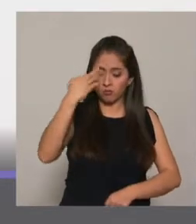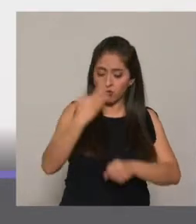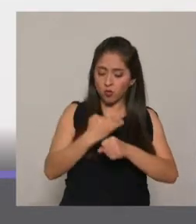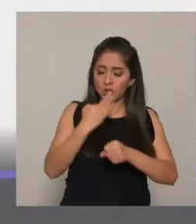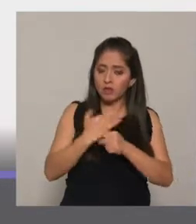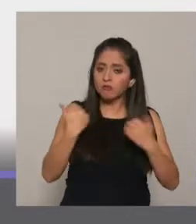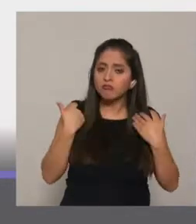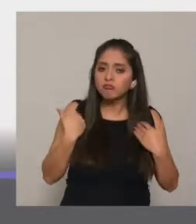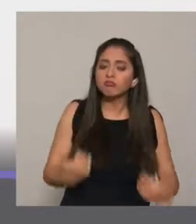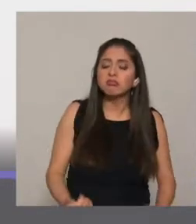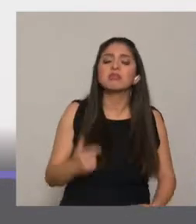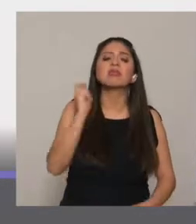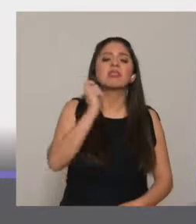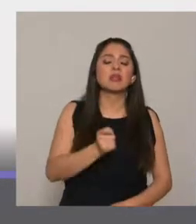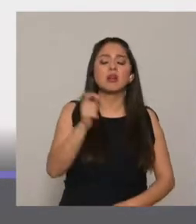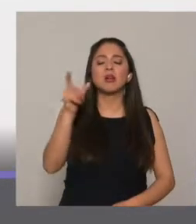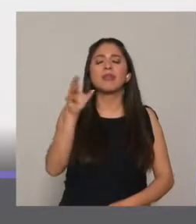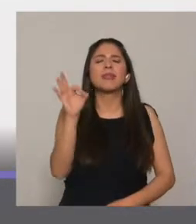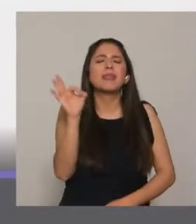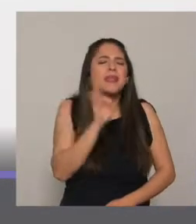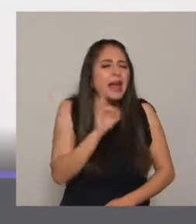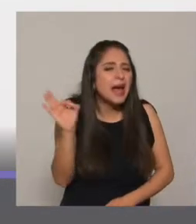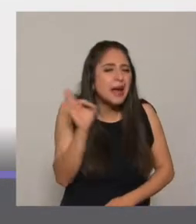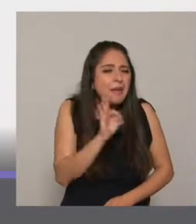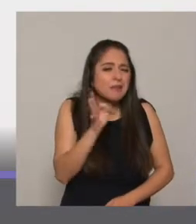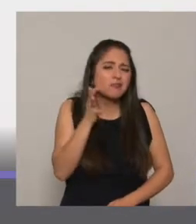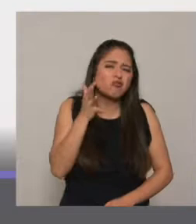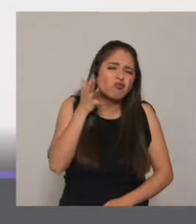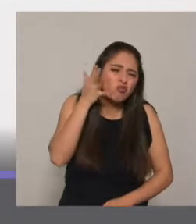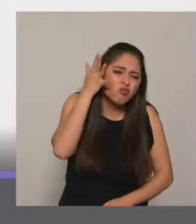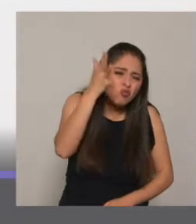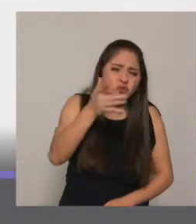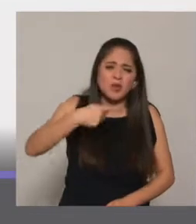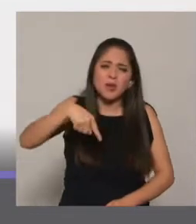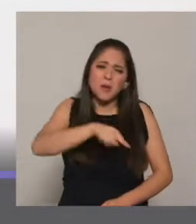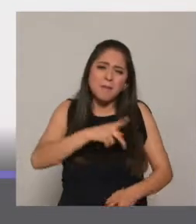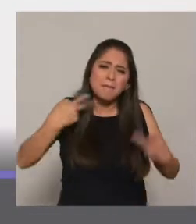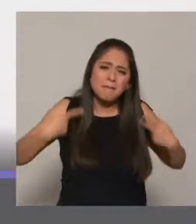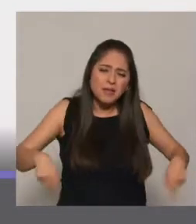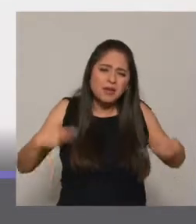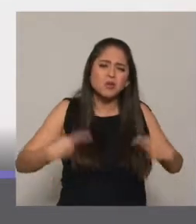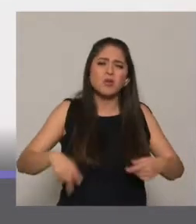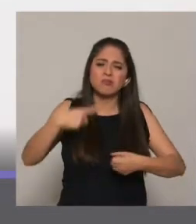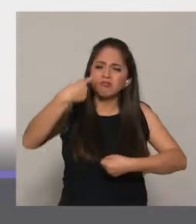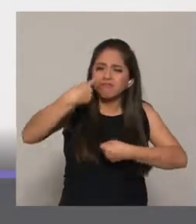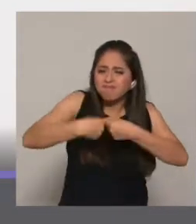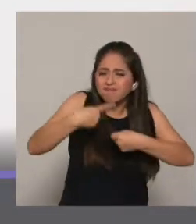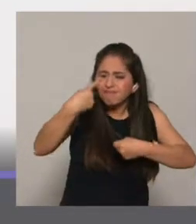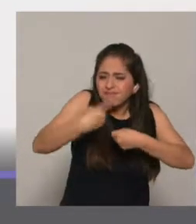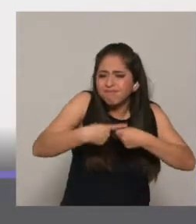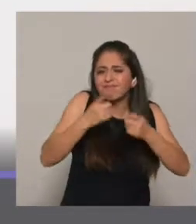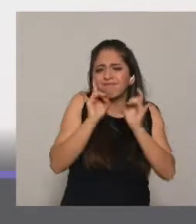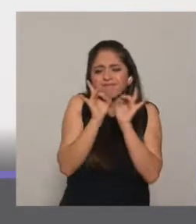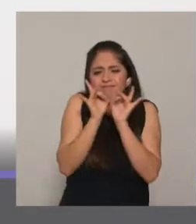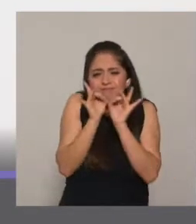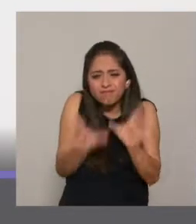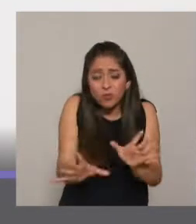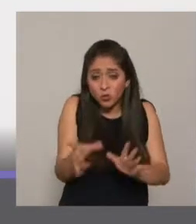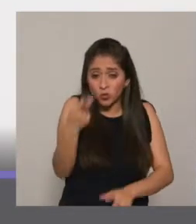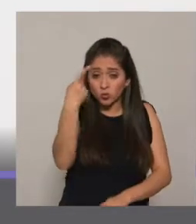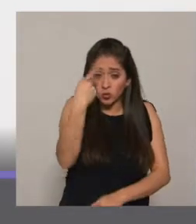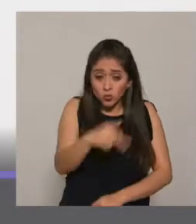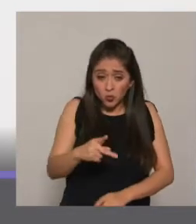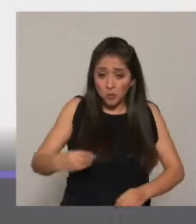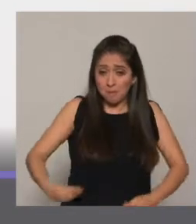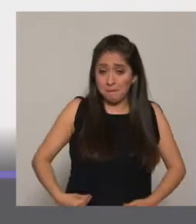mentales para que, llegado el momento en que esa persona llegue a padecer alguna enfermedad y su